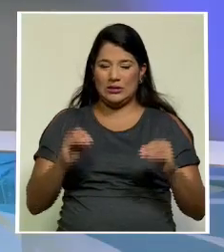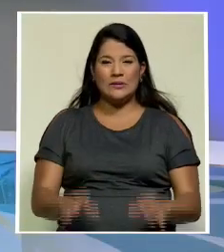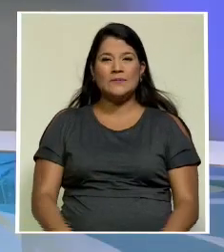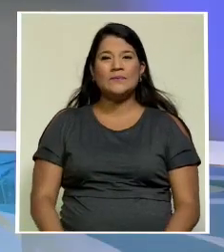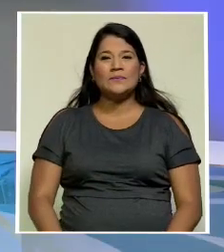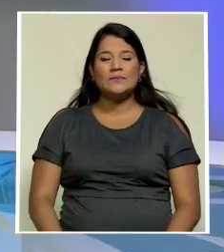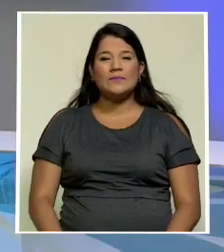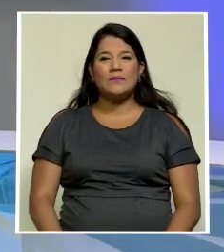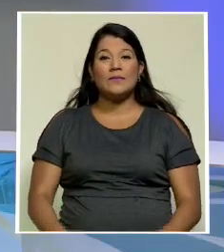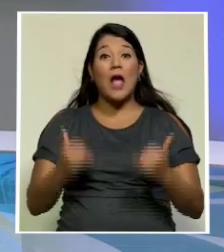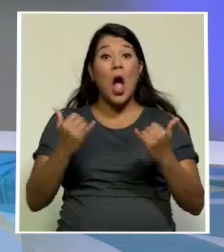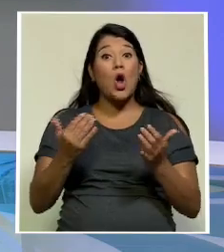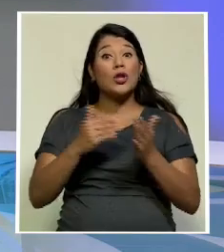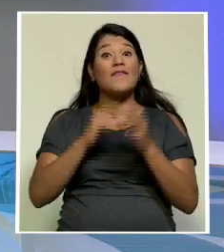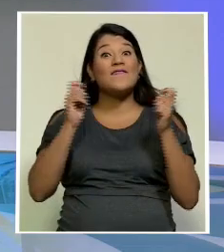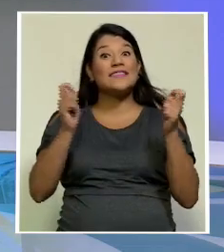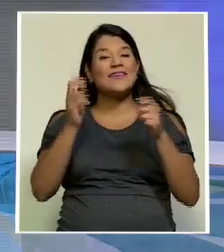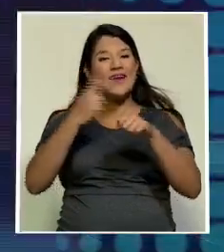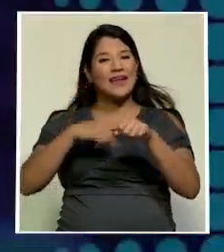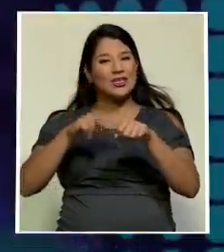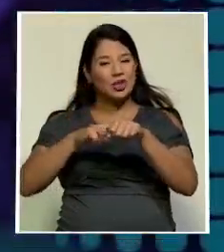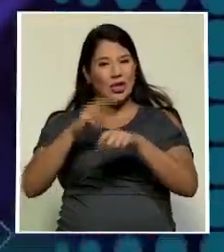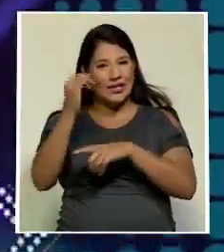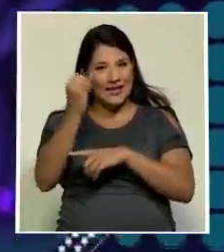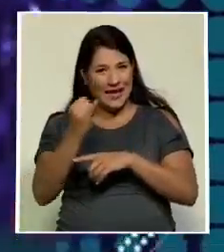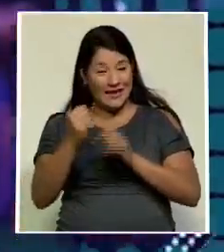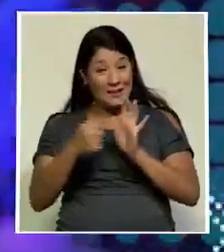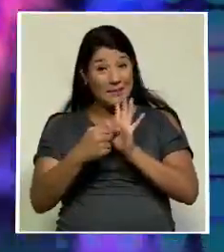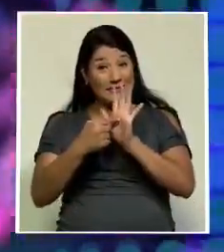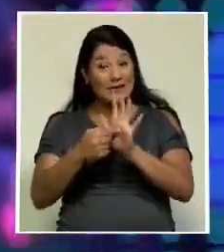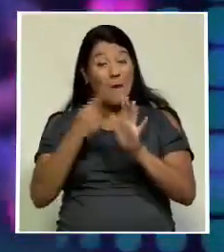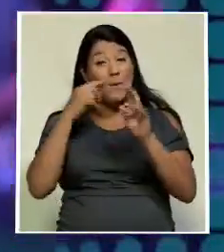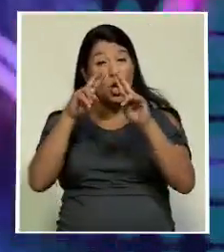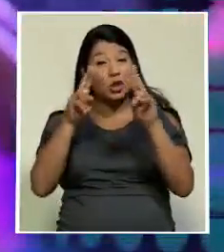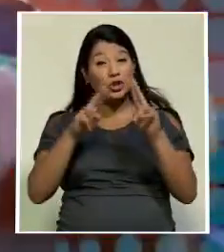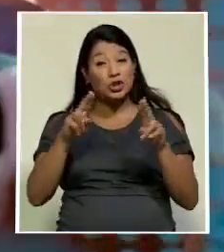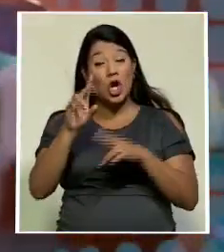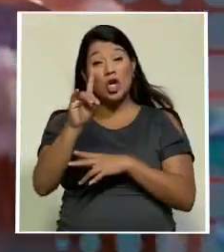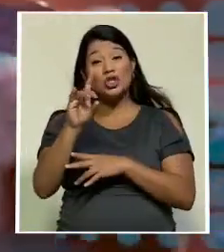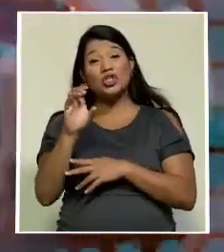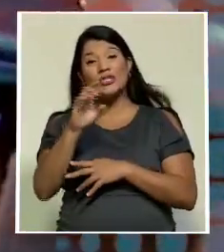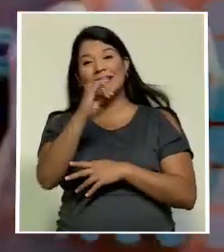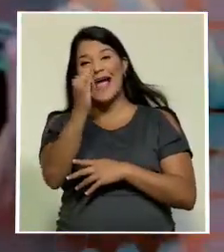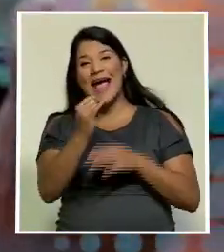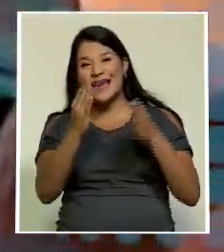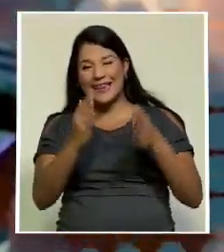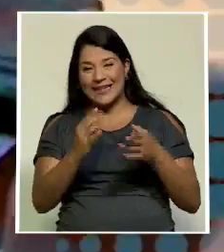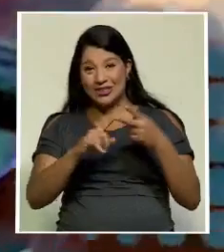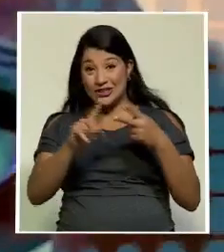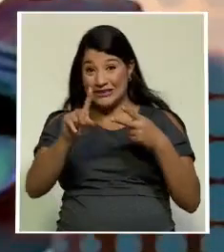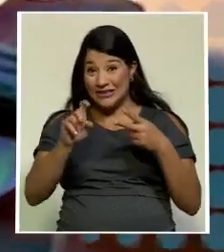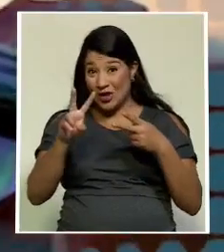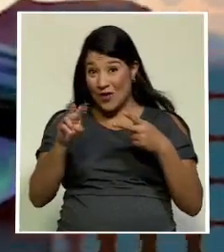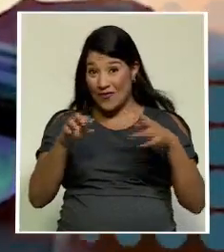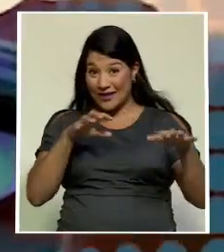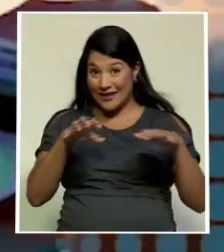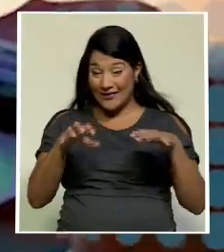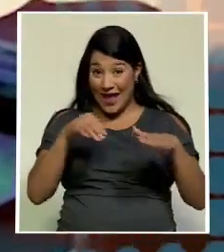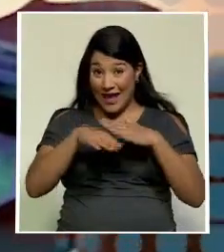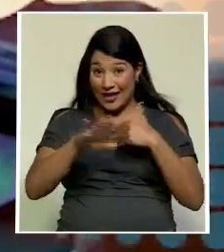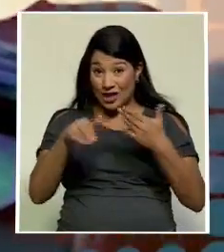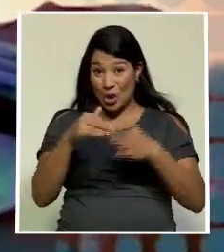Regresa al Festival Nacional de las Artes. Serán presentaciones virtuales con 800 artistas y 120 espectáculos para todo el mes. Al volver